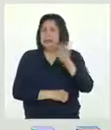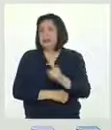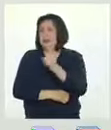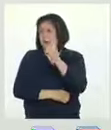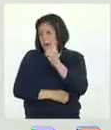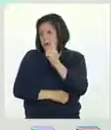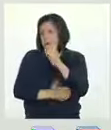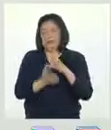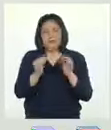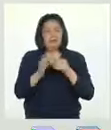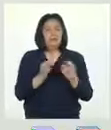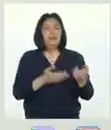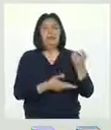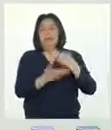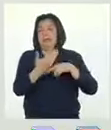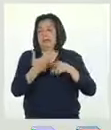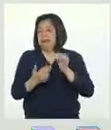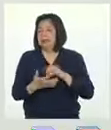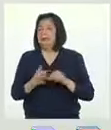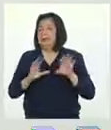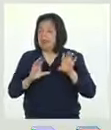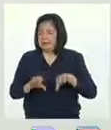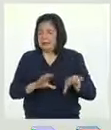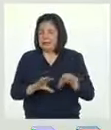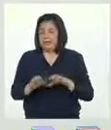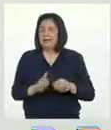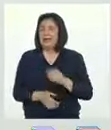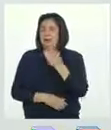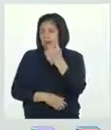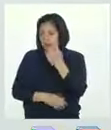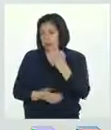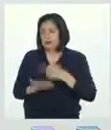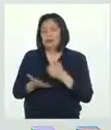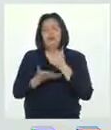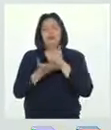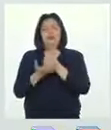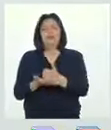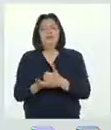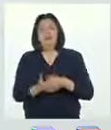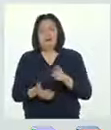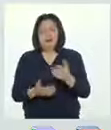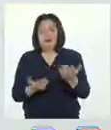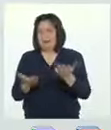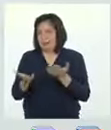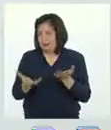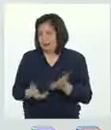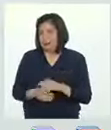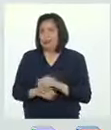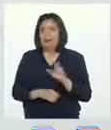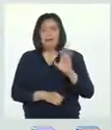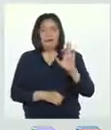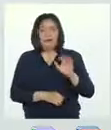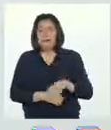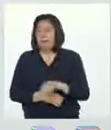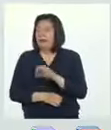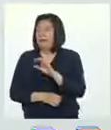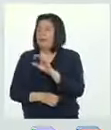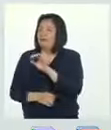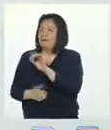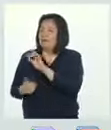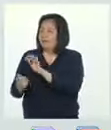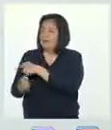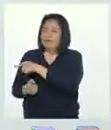los casos. Y al regreso, desarrollaremos uno de ellos con ayuda de nuestros invitados, Facundo, Fabiana